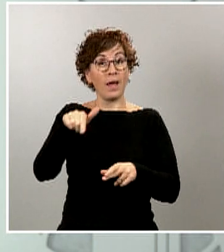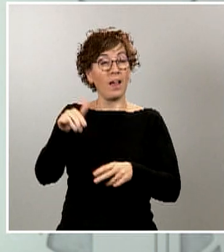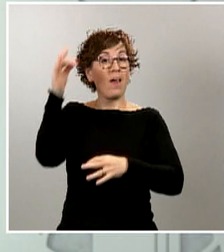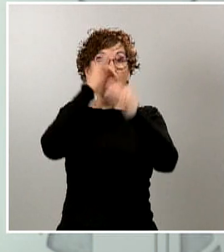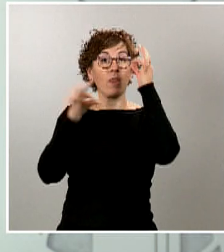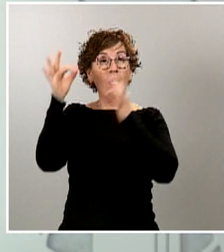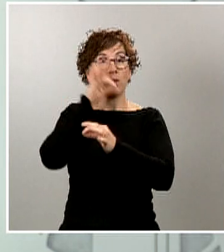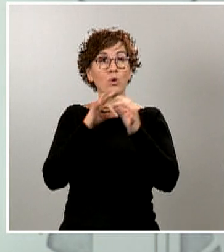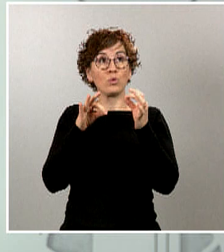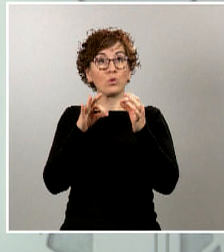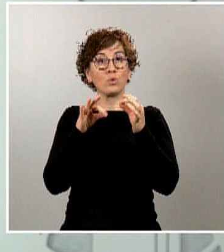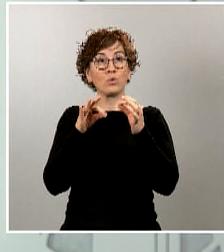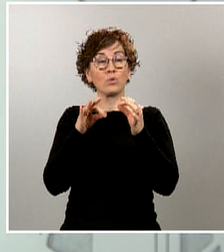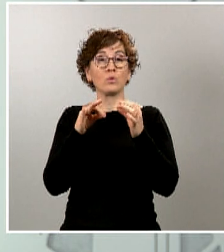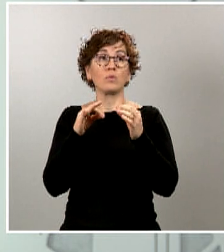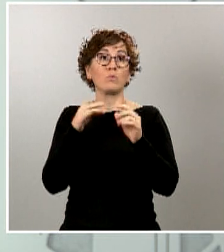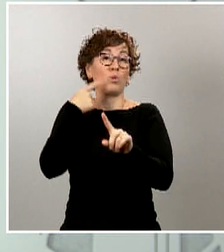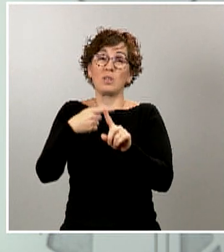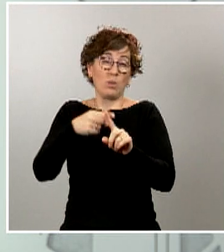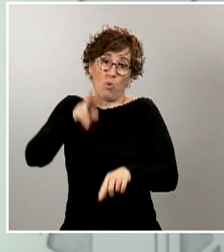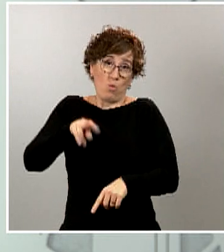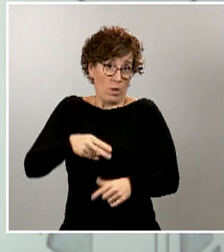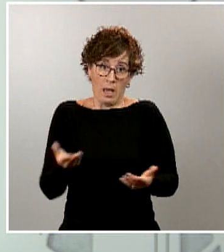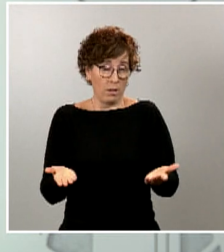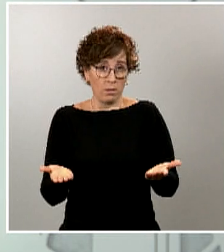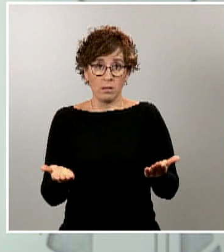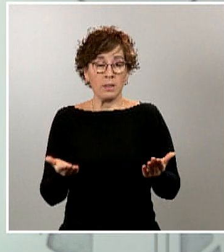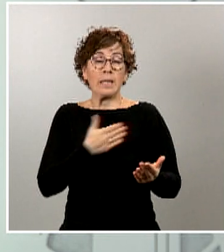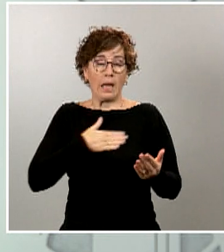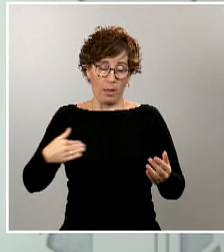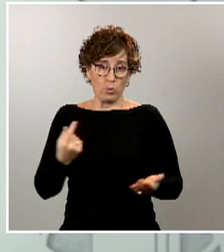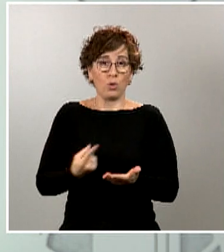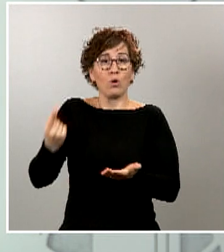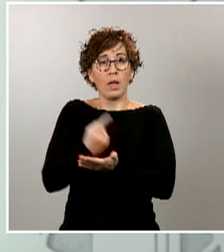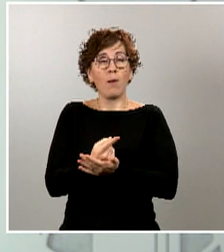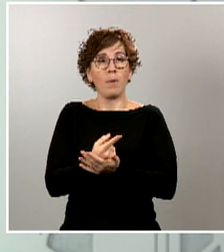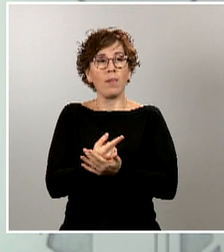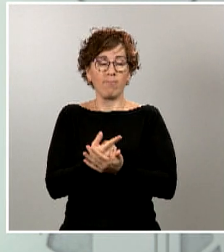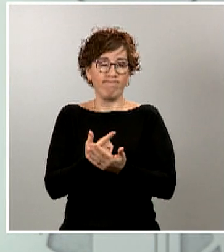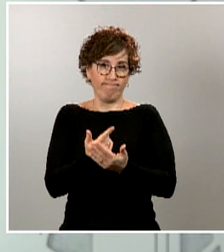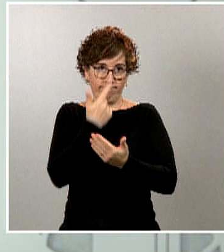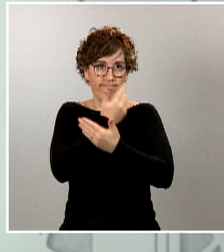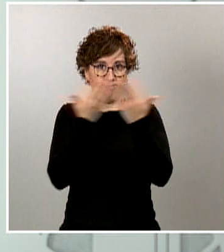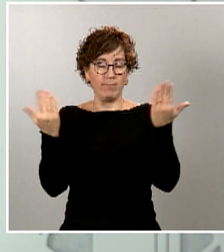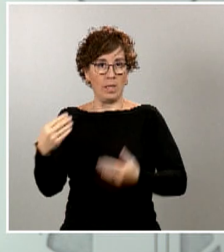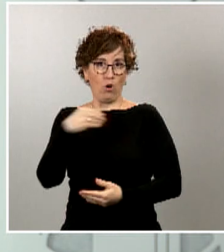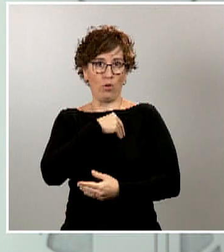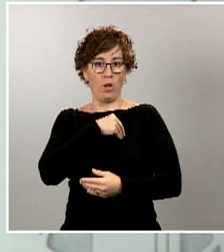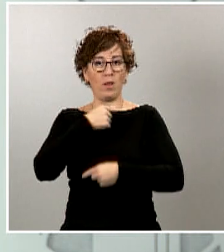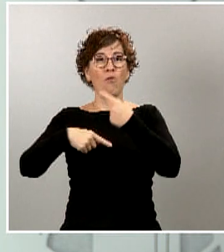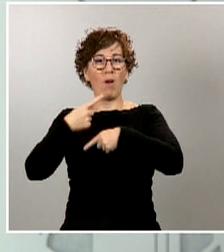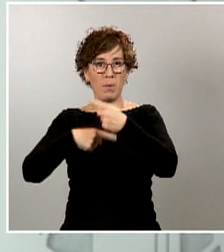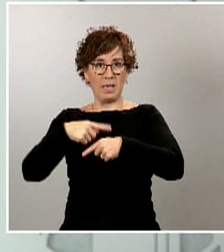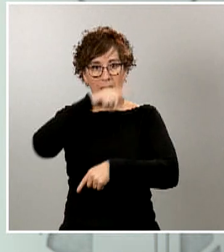fallecidas es ningún dato bueno y en fin, queremos una vez más mostrar nuestras condolencias con todos los familiares de